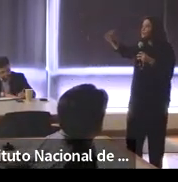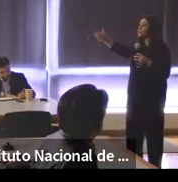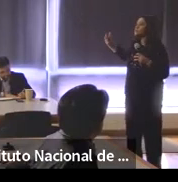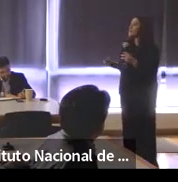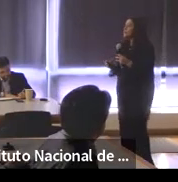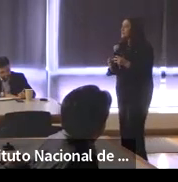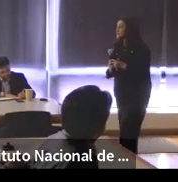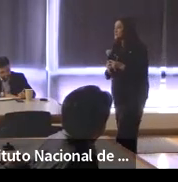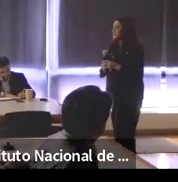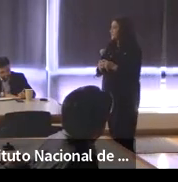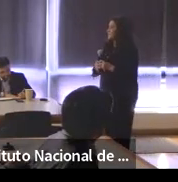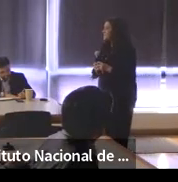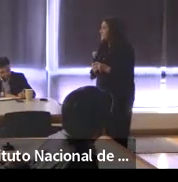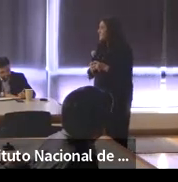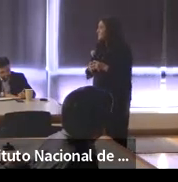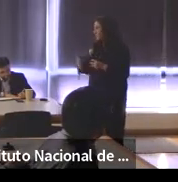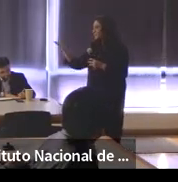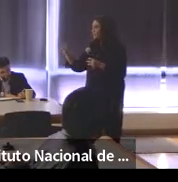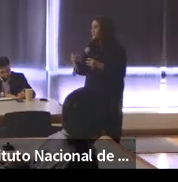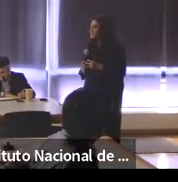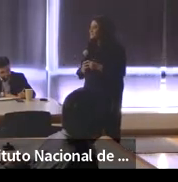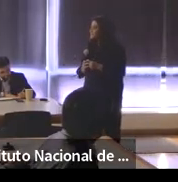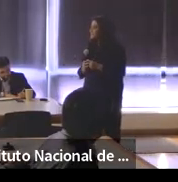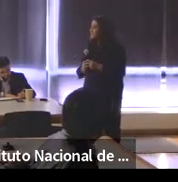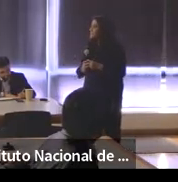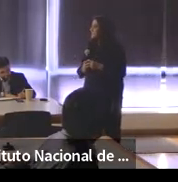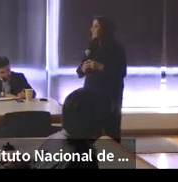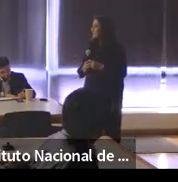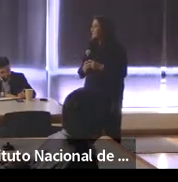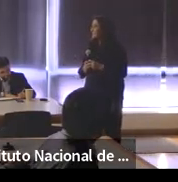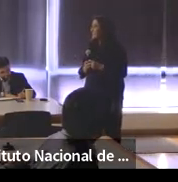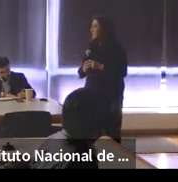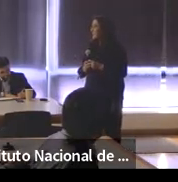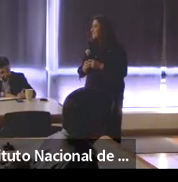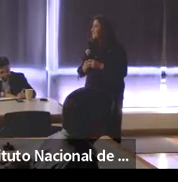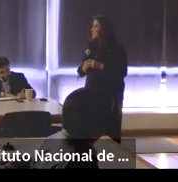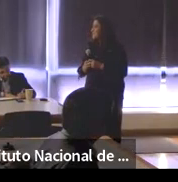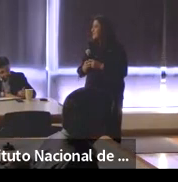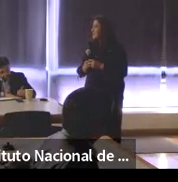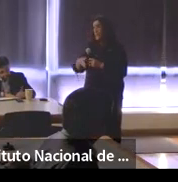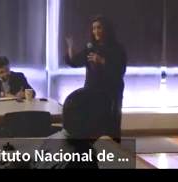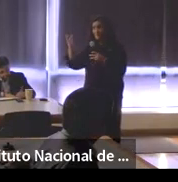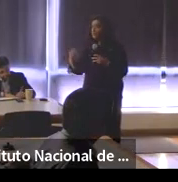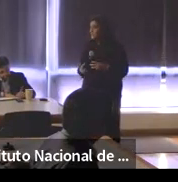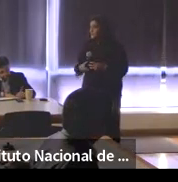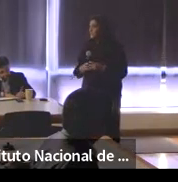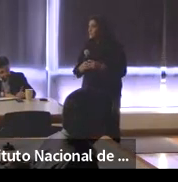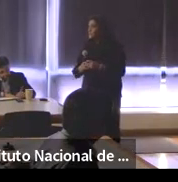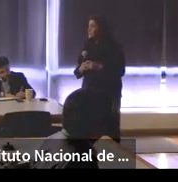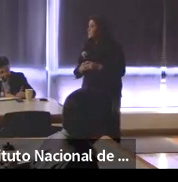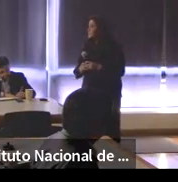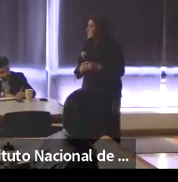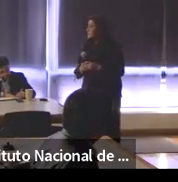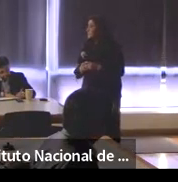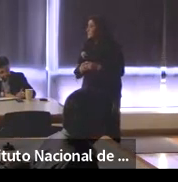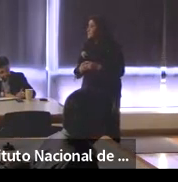otros recursos de financiamiento por ejemplo ustedes que son de investigadores y la parte docente también